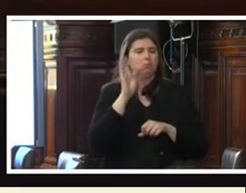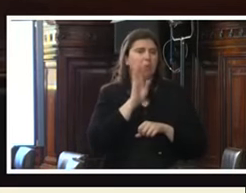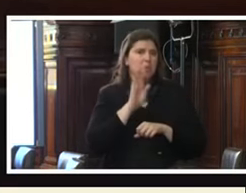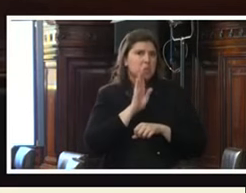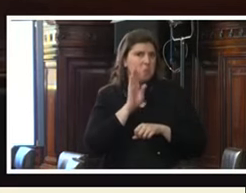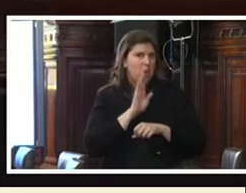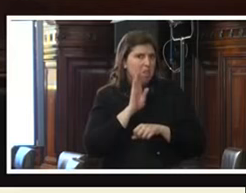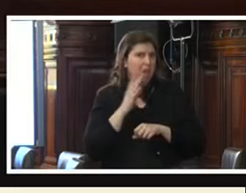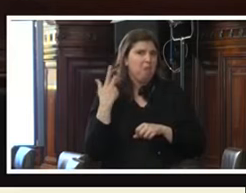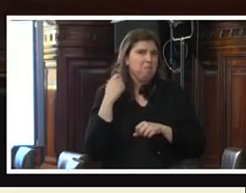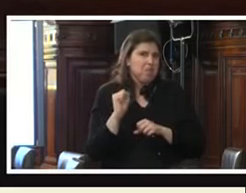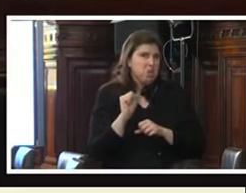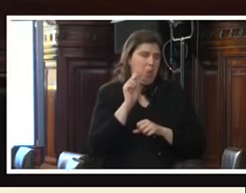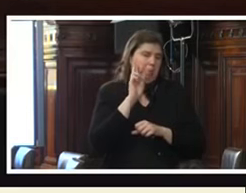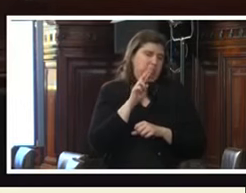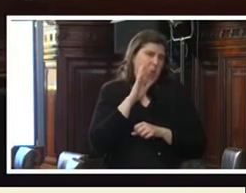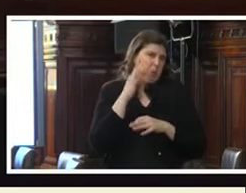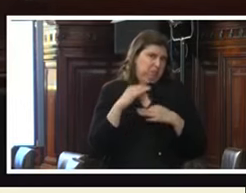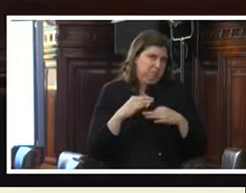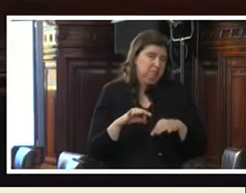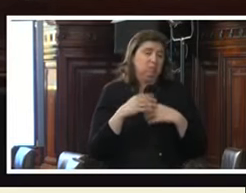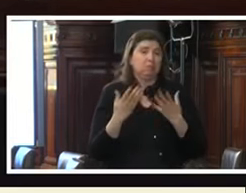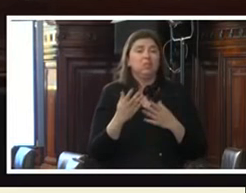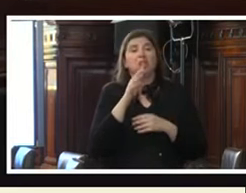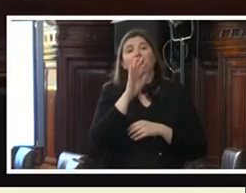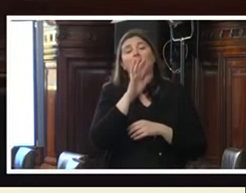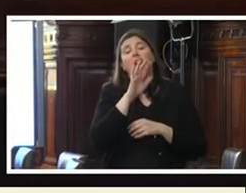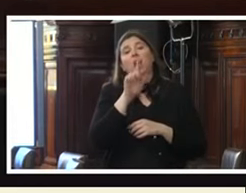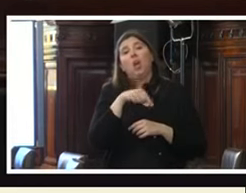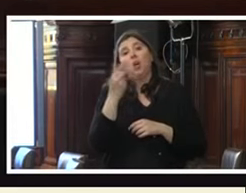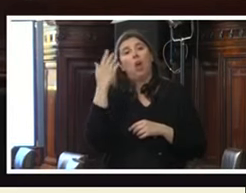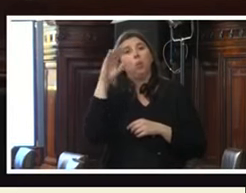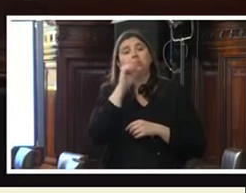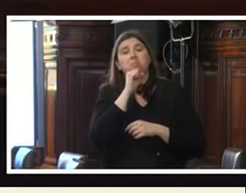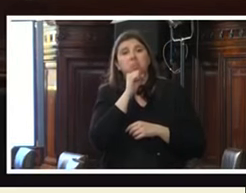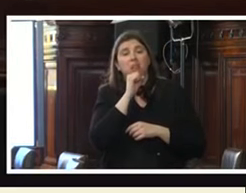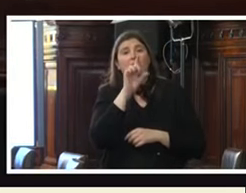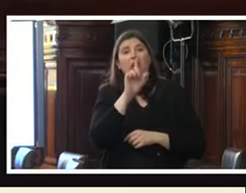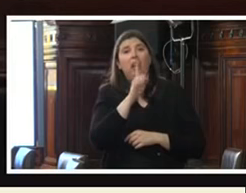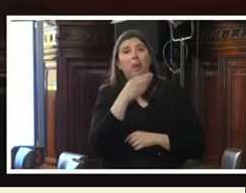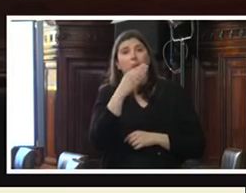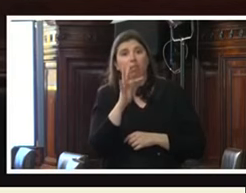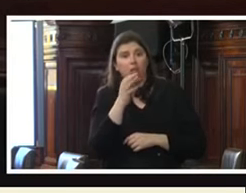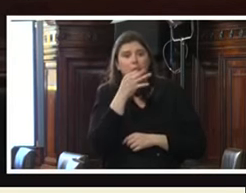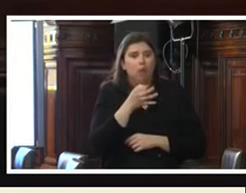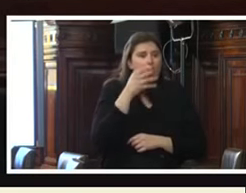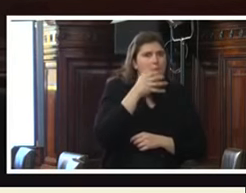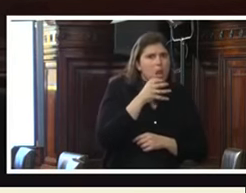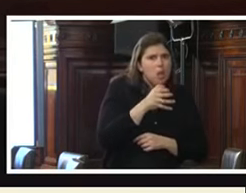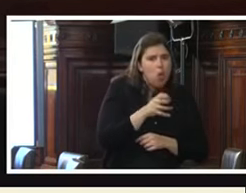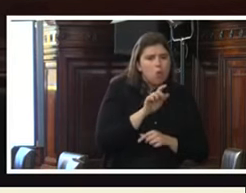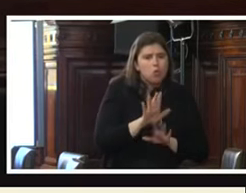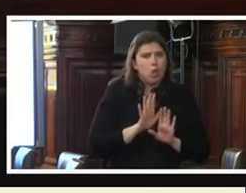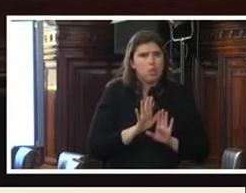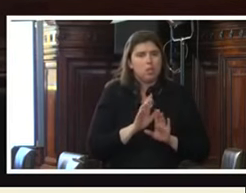es un mito el 30 por ciento considera que las personas adultas mayores lg son un peligro potencial de transmisión